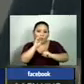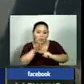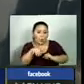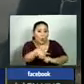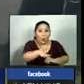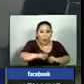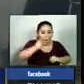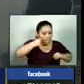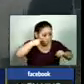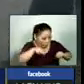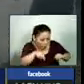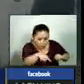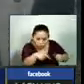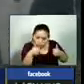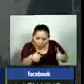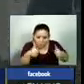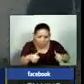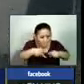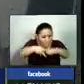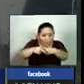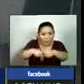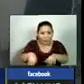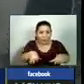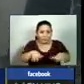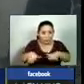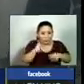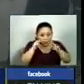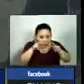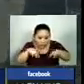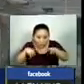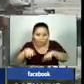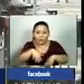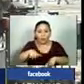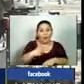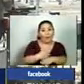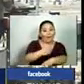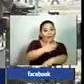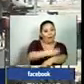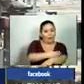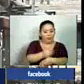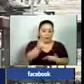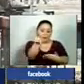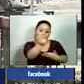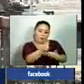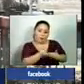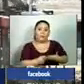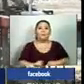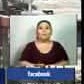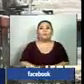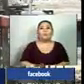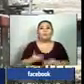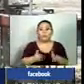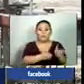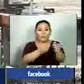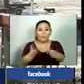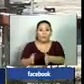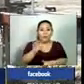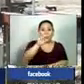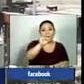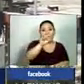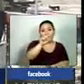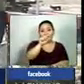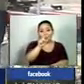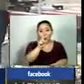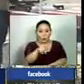suelo, estudios hidráulicos y estudios sísmicos se hacen incluso antes de hacer el diseño. La fase 1 con los pabellones de